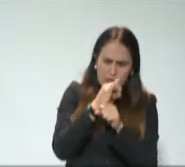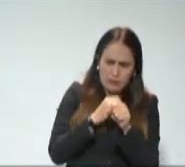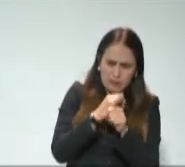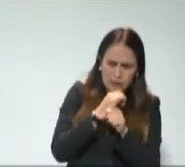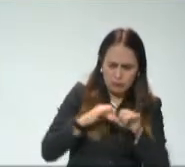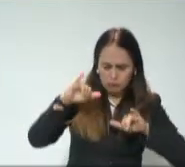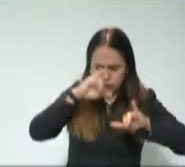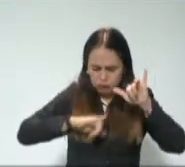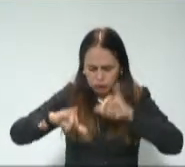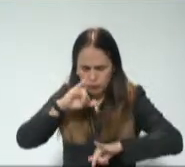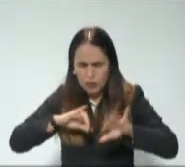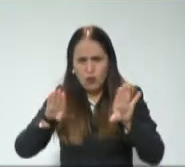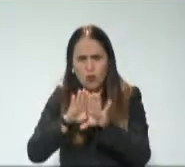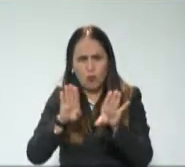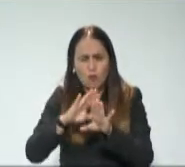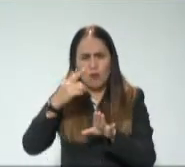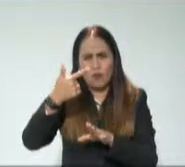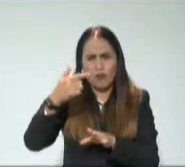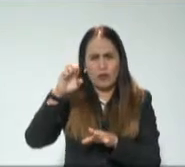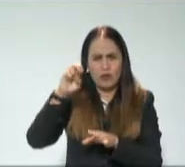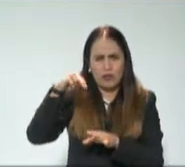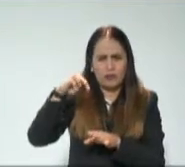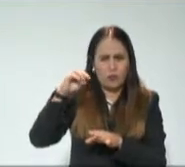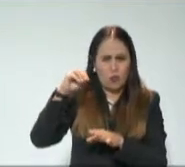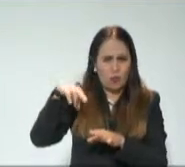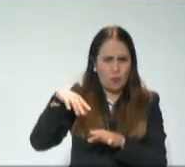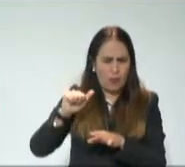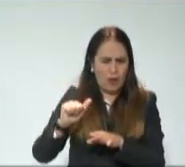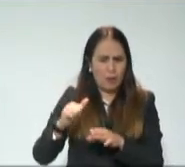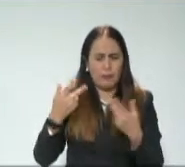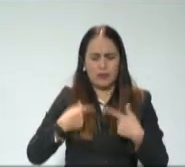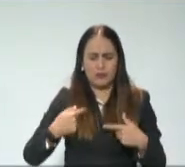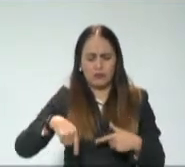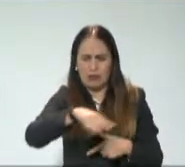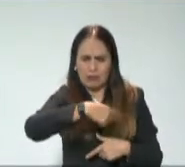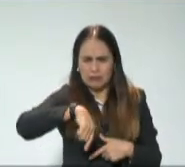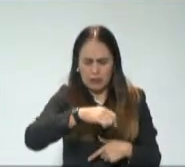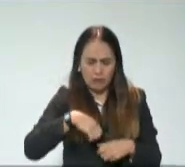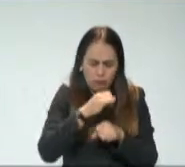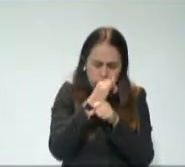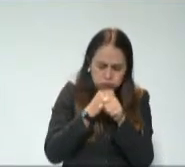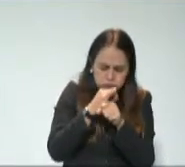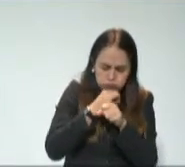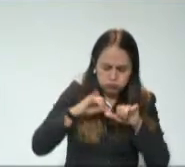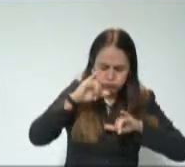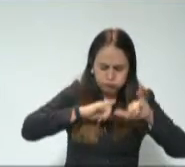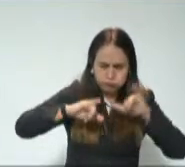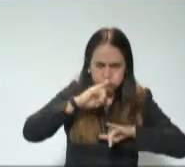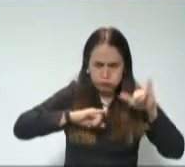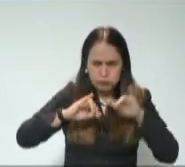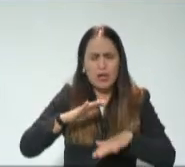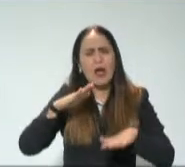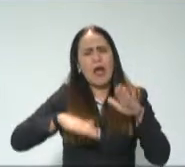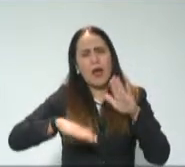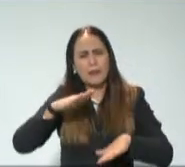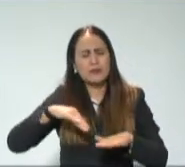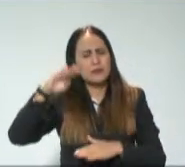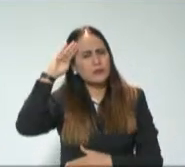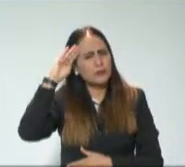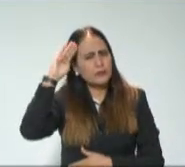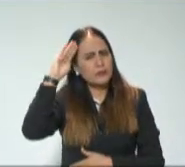del conocimiento del genoma de los individuos mismos eh muchas veces se piensa